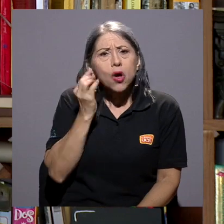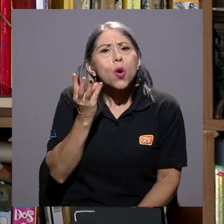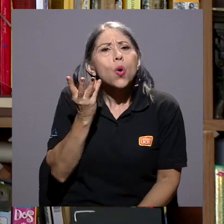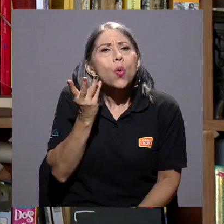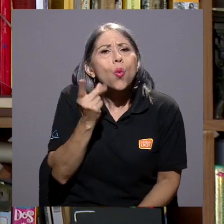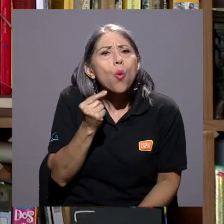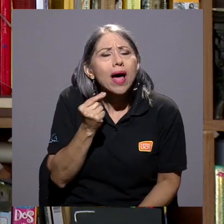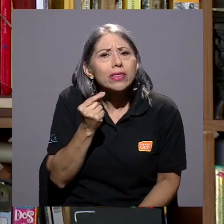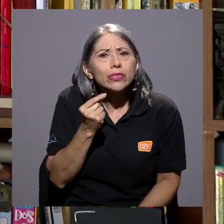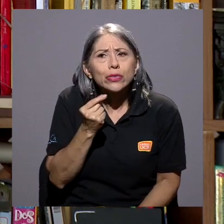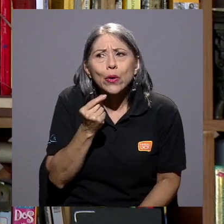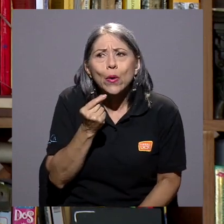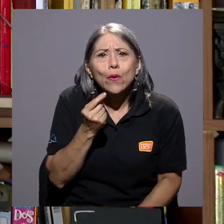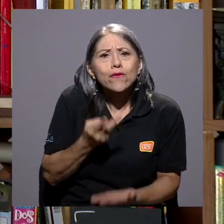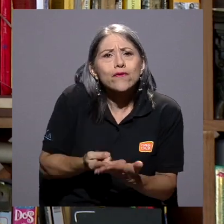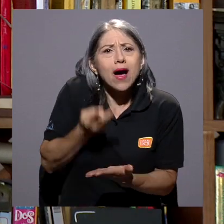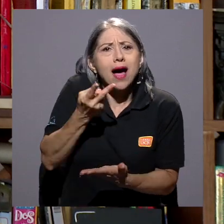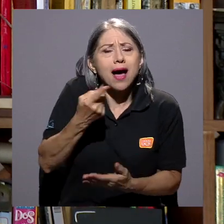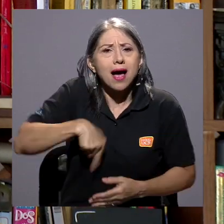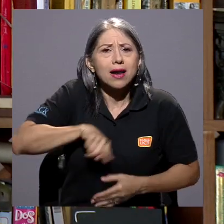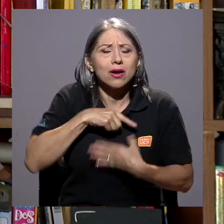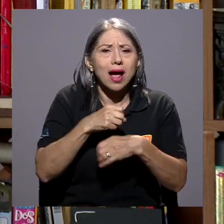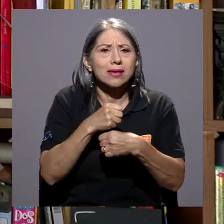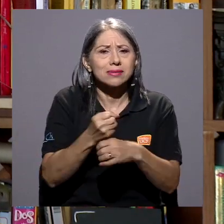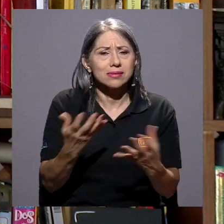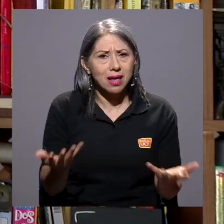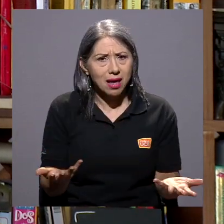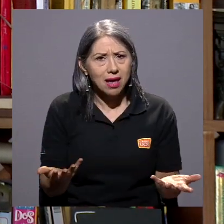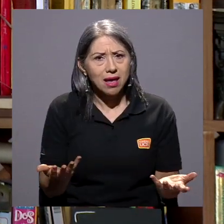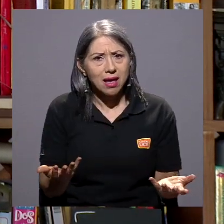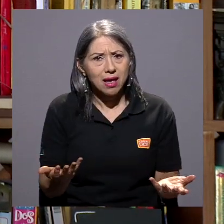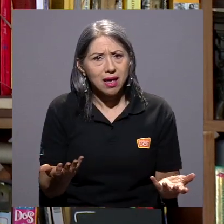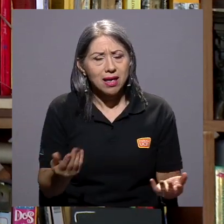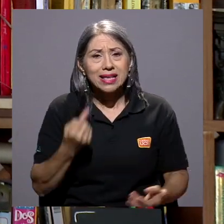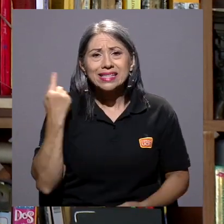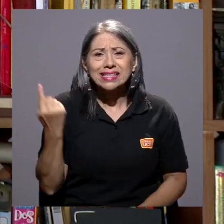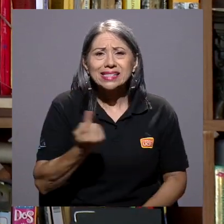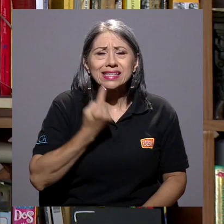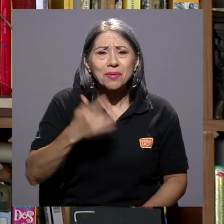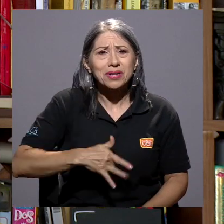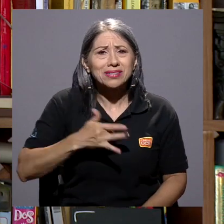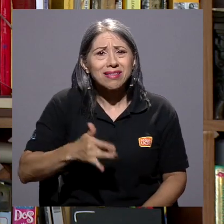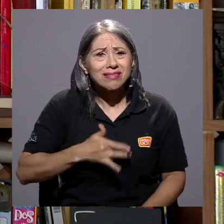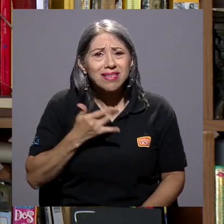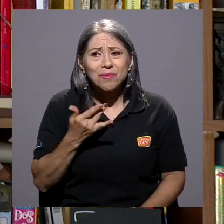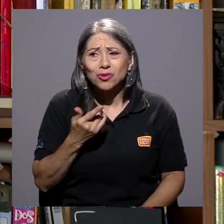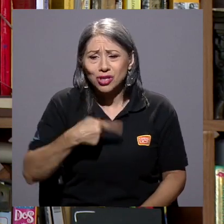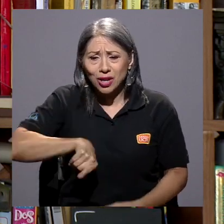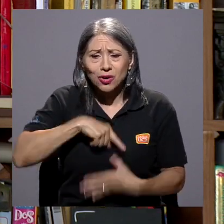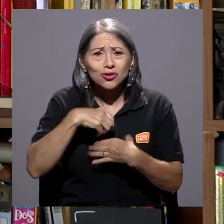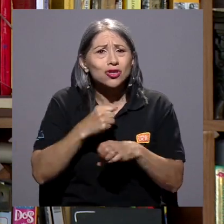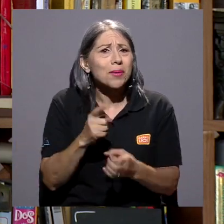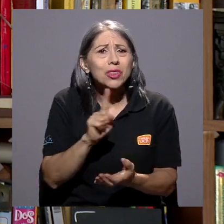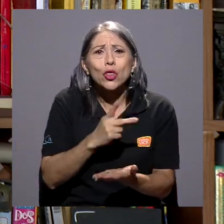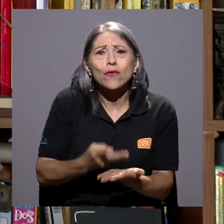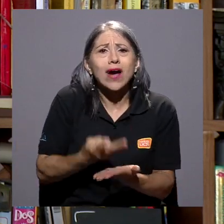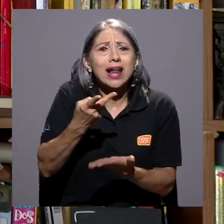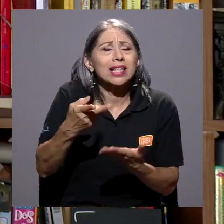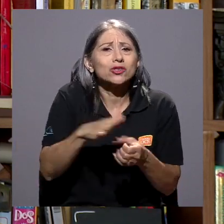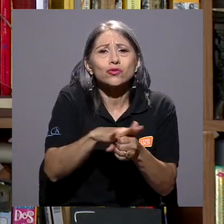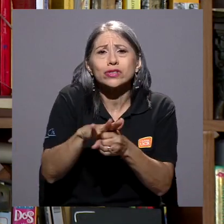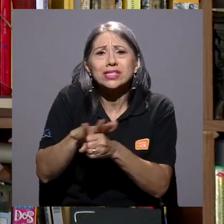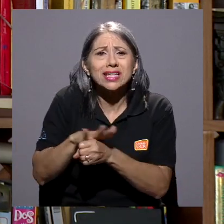cuesta lo que hacemos, cuánto vale lo que hacemos, ¿verdad? Siempre sentimos que no vale suficiente, que no